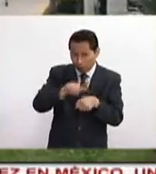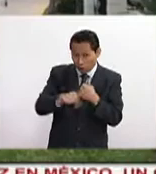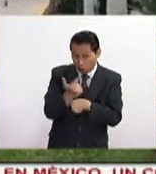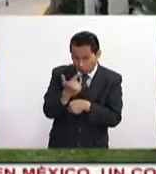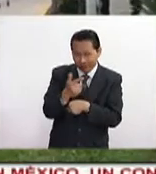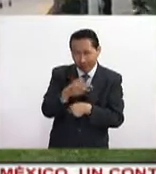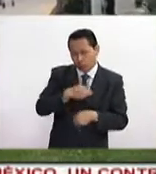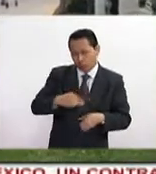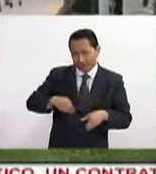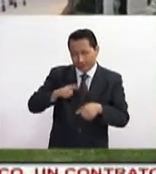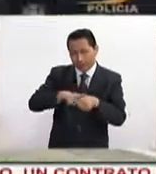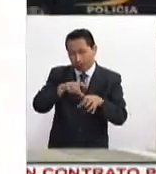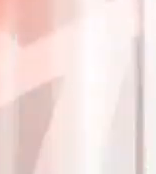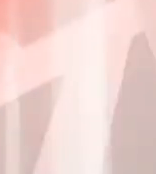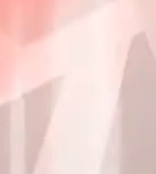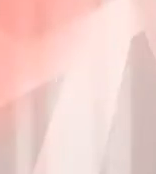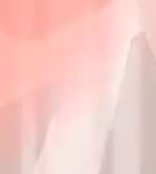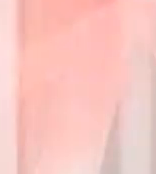Corporación Municipal.